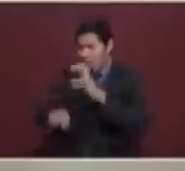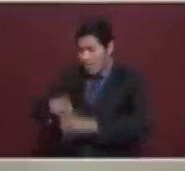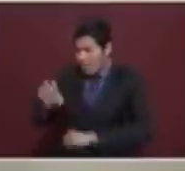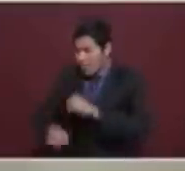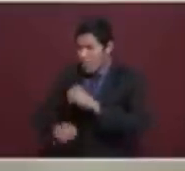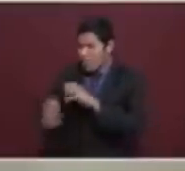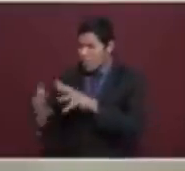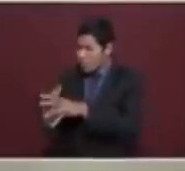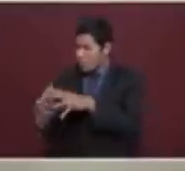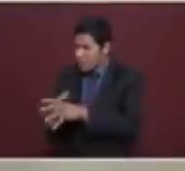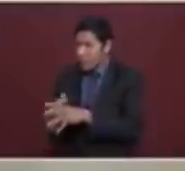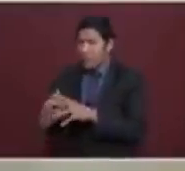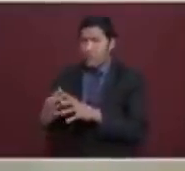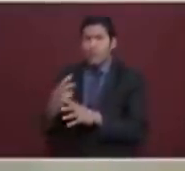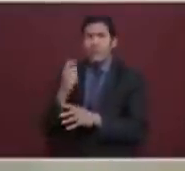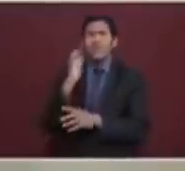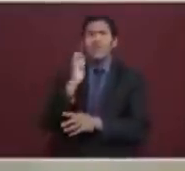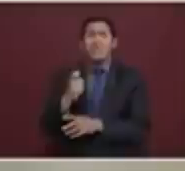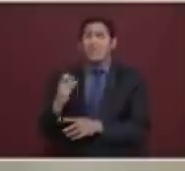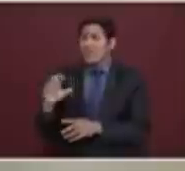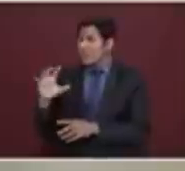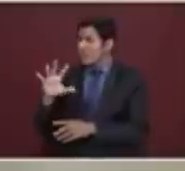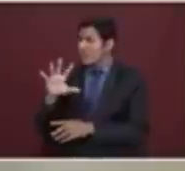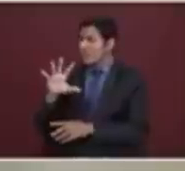500 años para